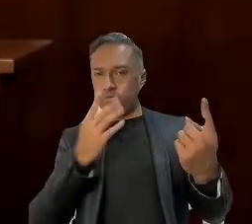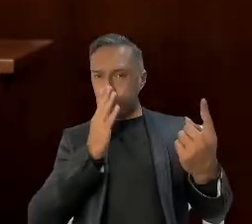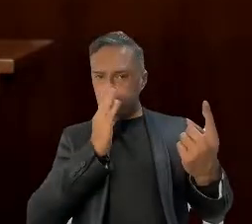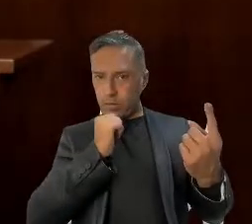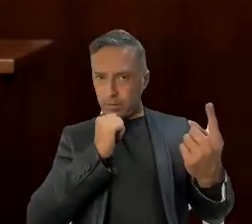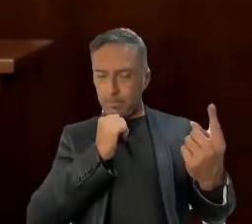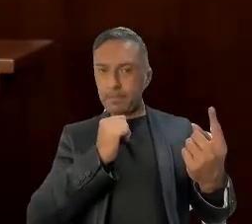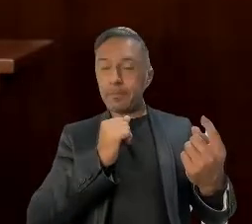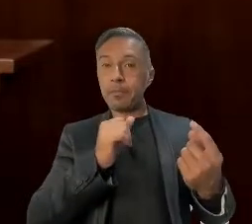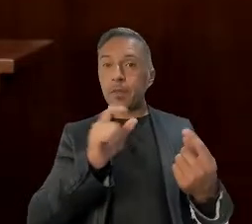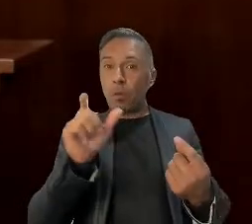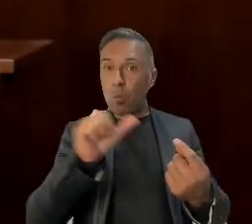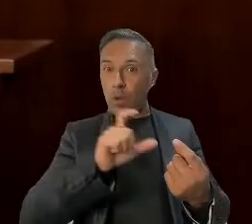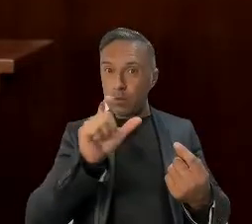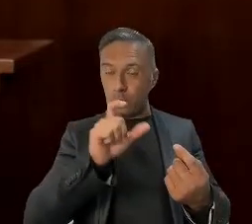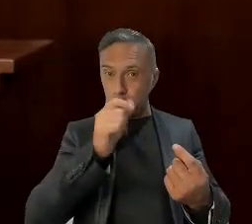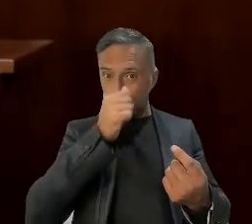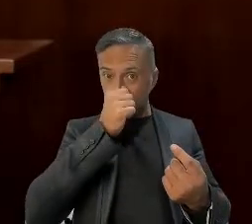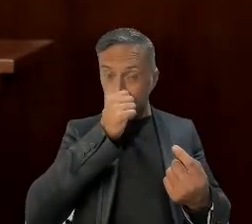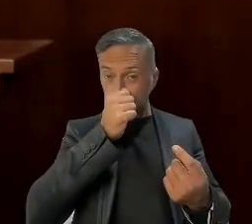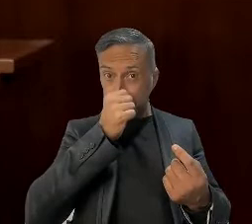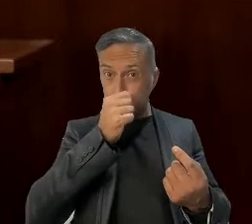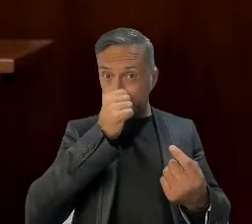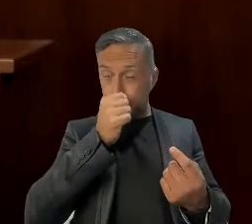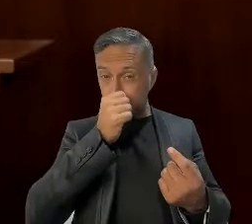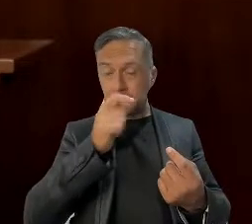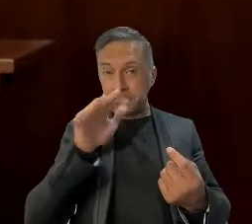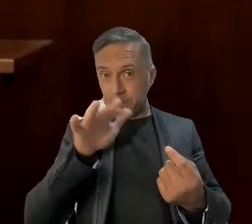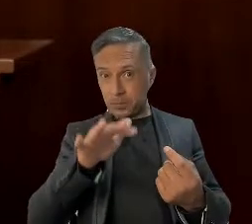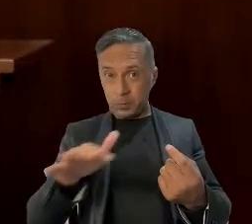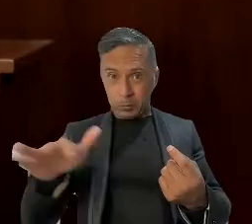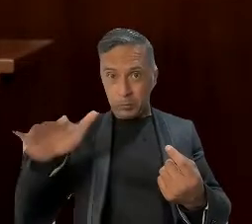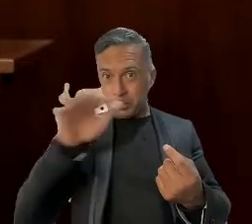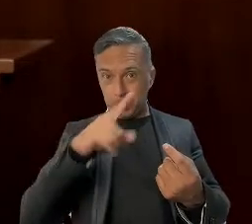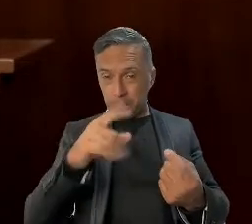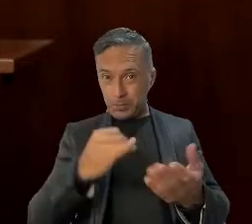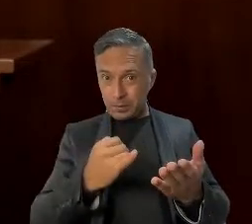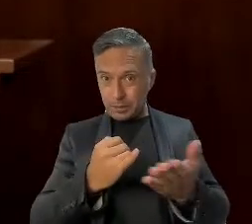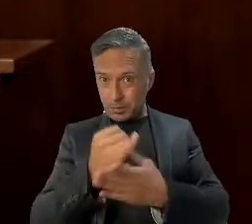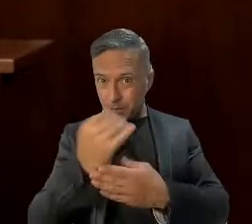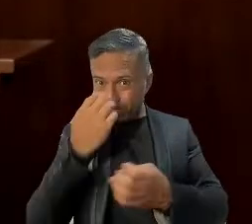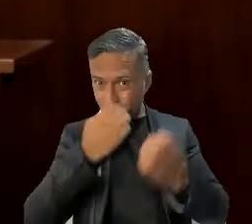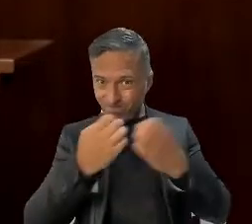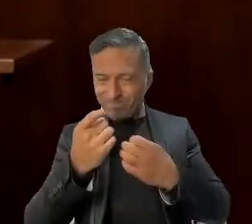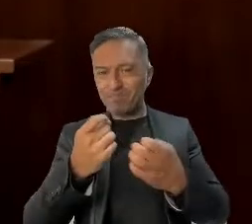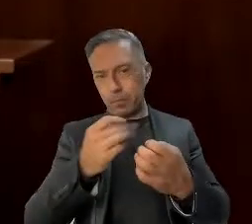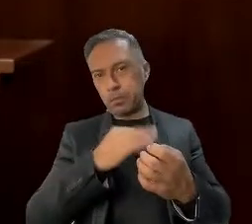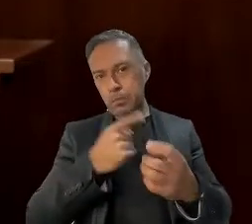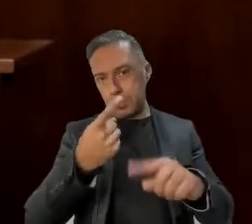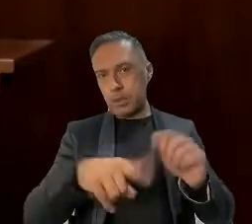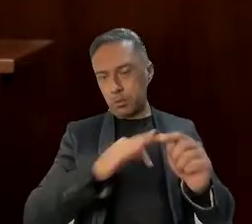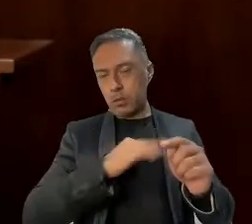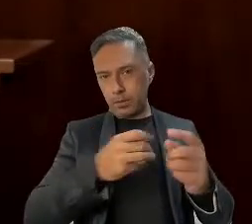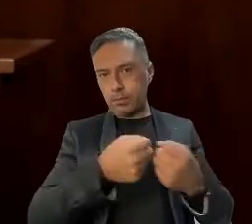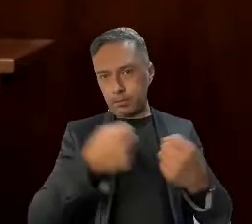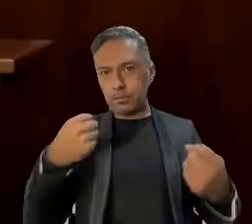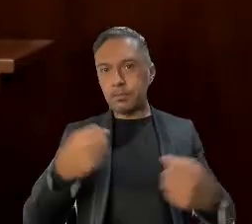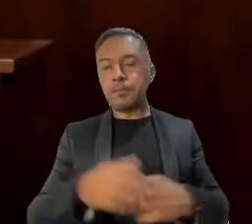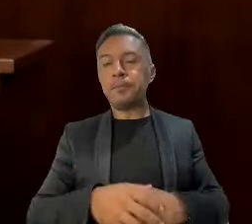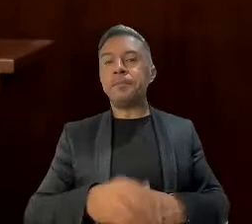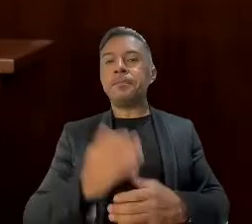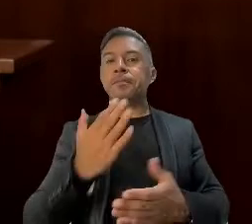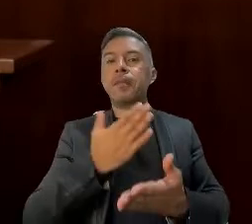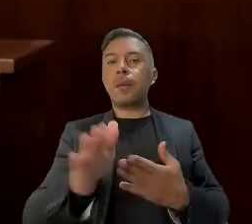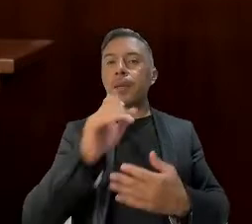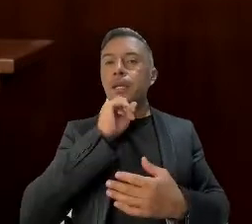cuando a reserva de la resolución general así se Determine De igual forma la constitución